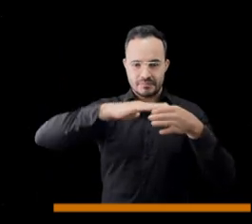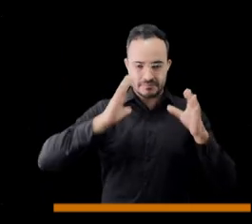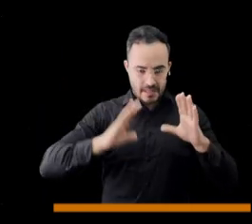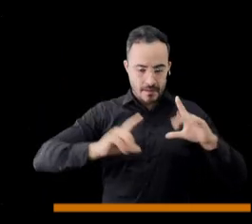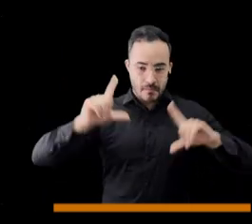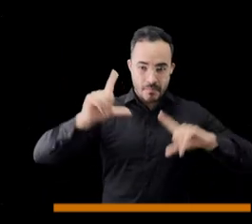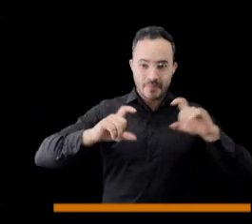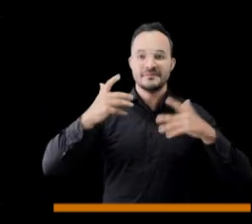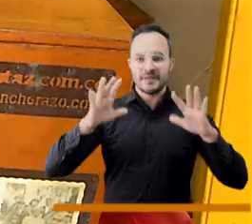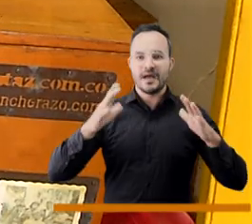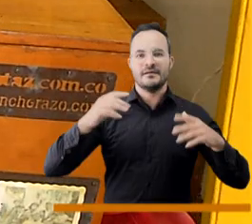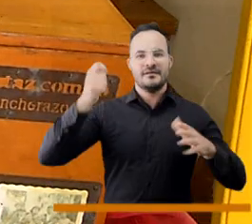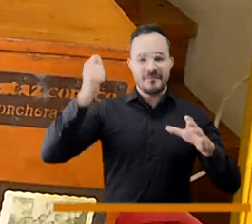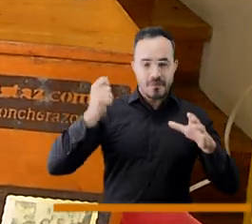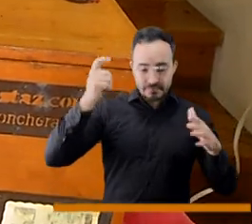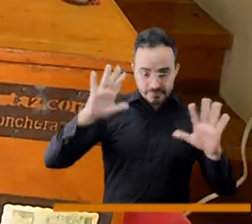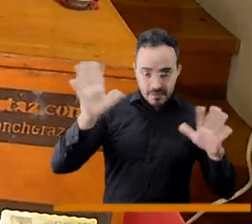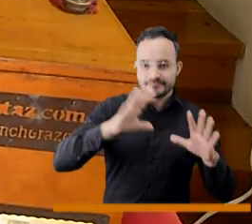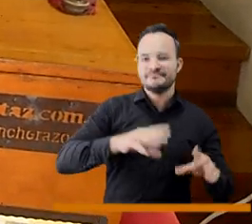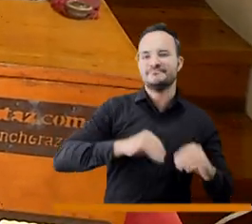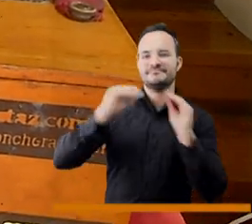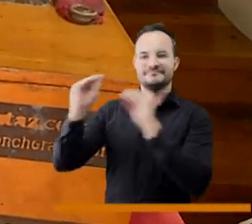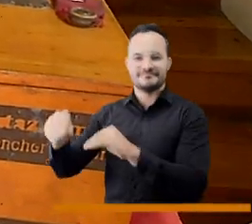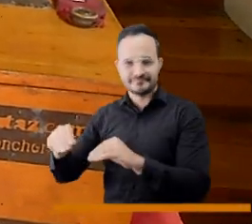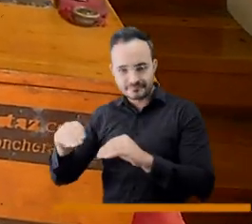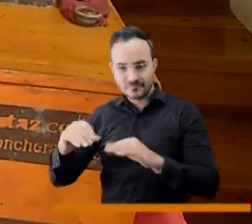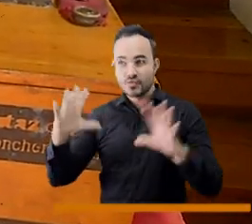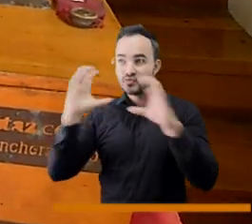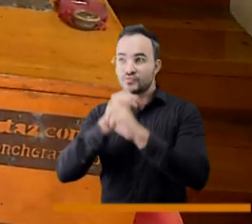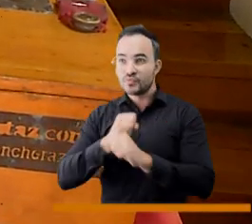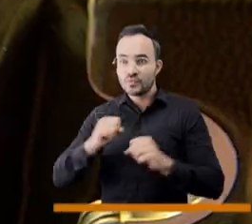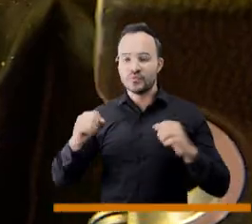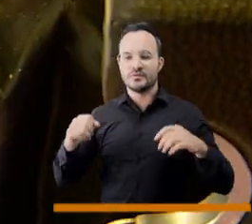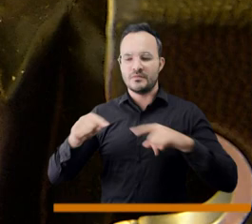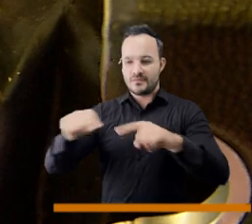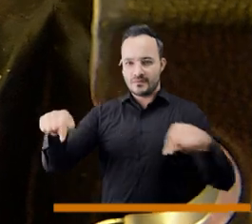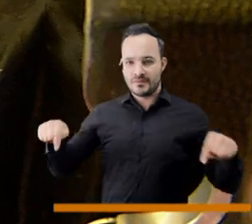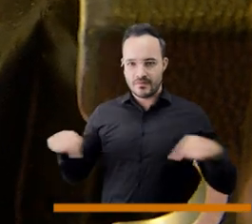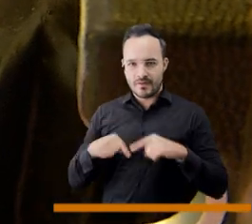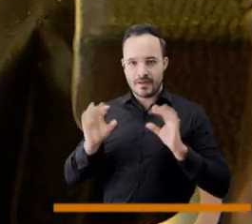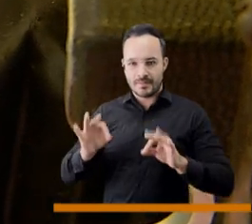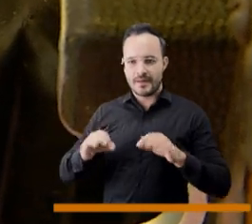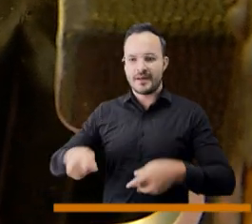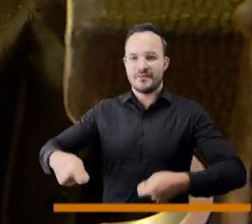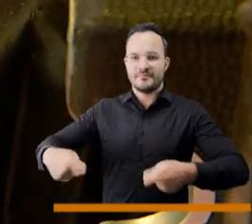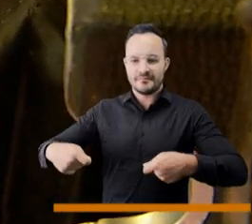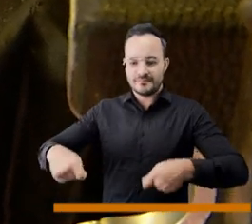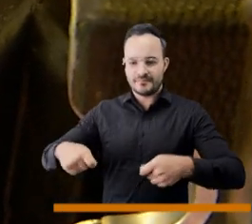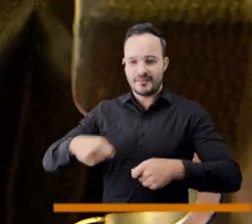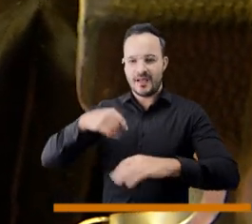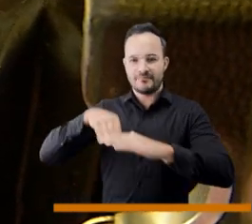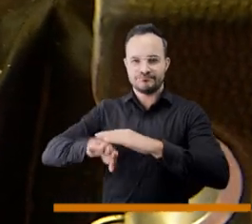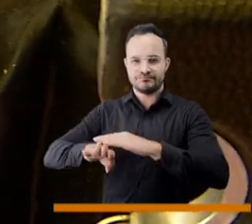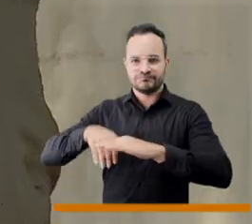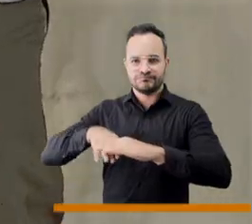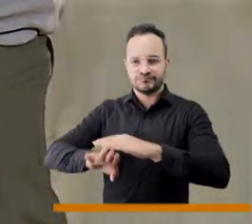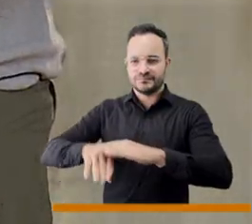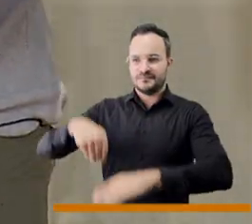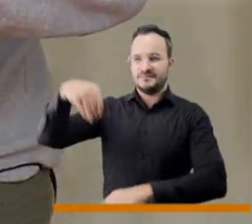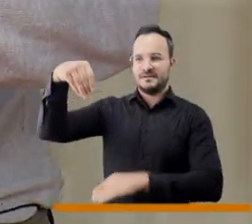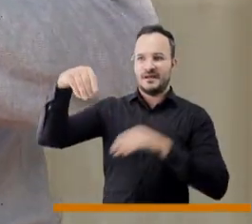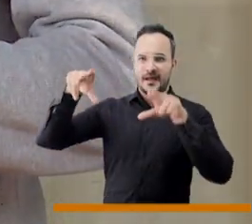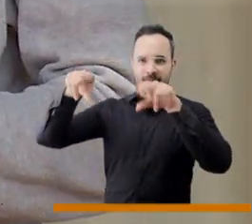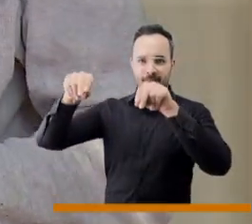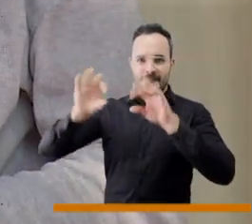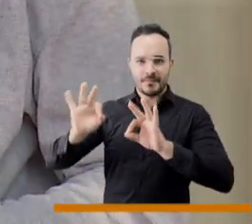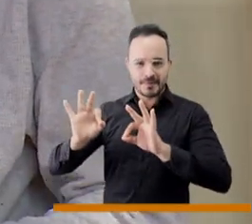cuarto oscuro. O sea, aquí, entonces, a través de esta manga se toma la foto y aquí se puede revelar